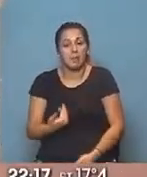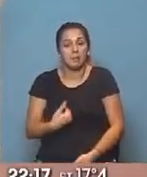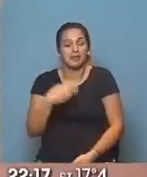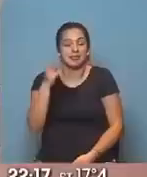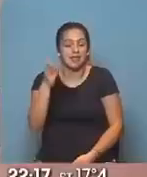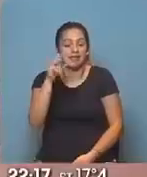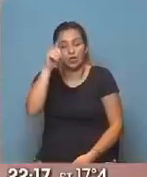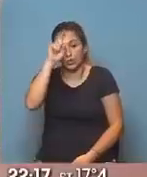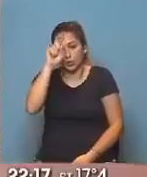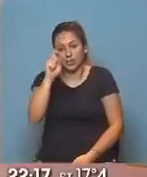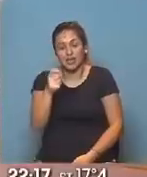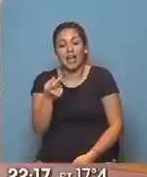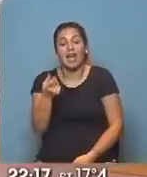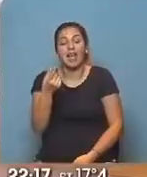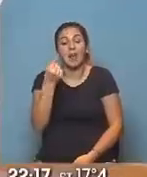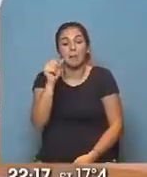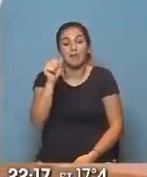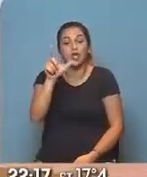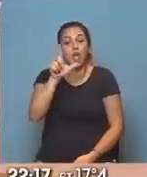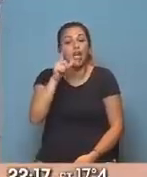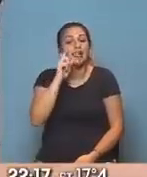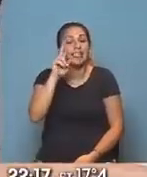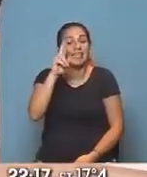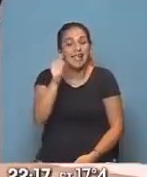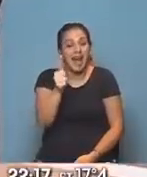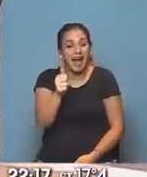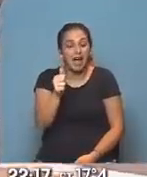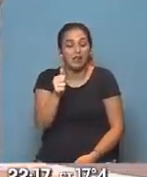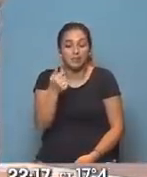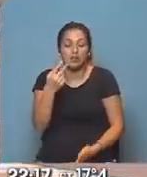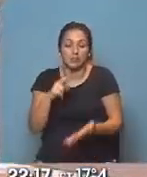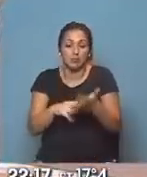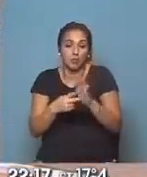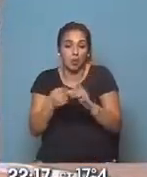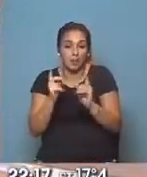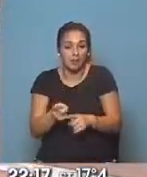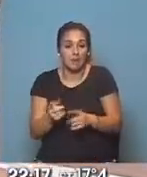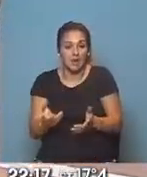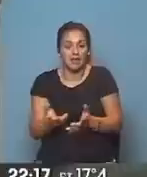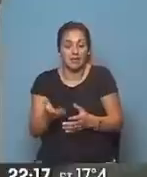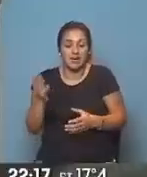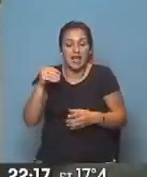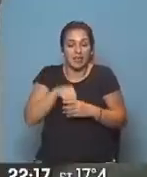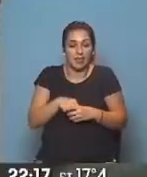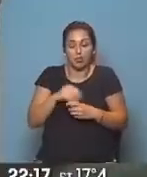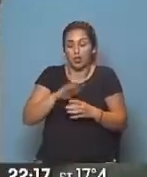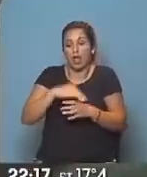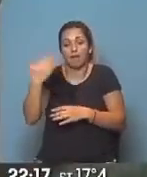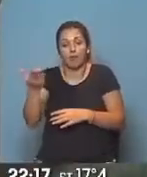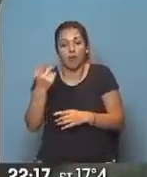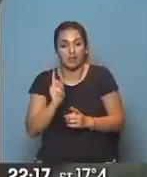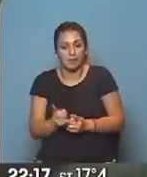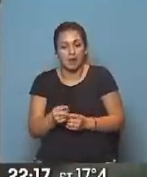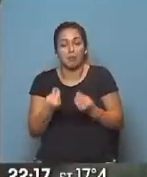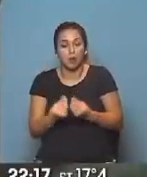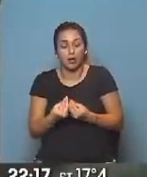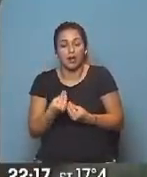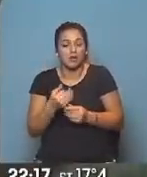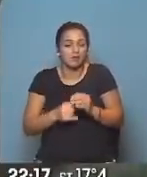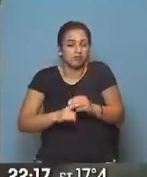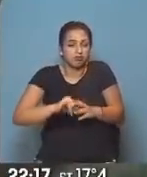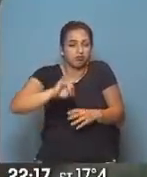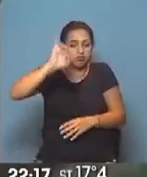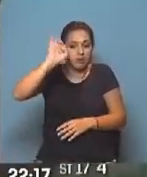La devaluación de la lira se le convierte en un problema externo en un sentido, pero también interno, porque provocó una enorme